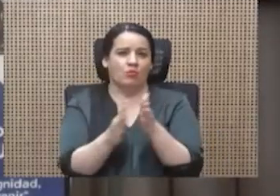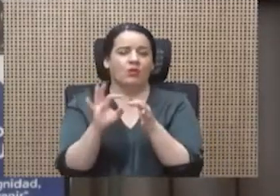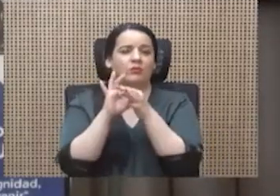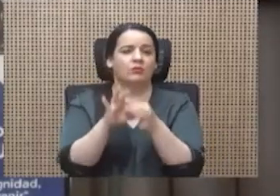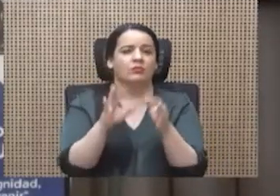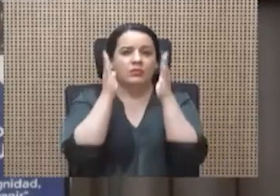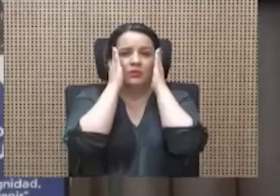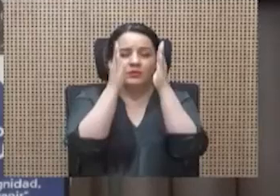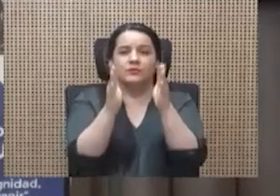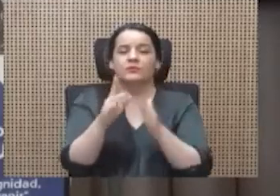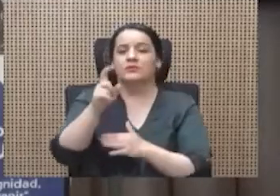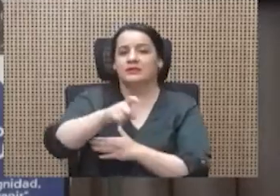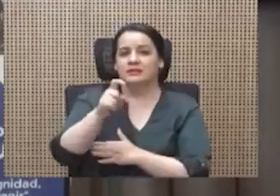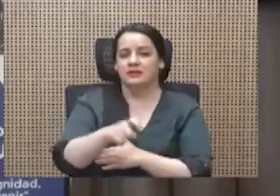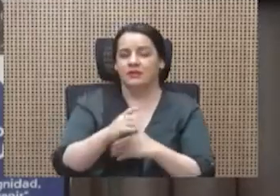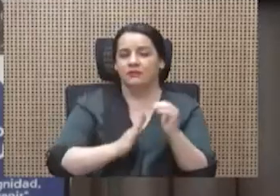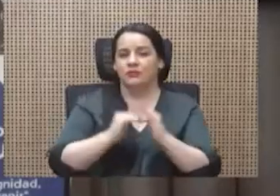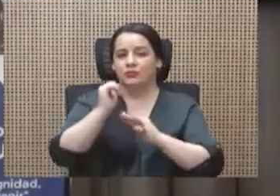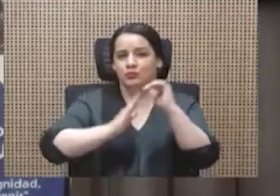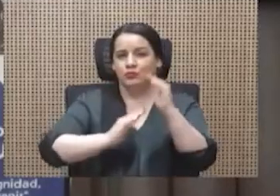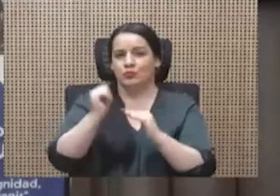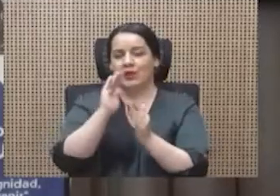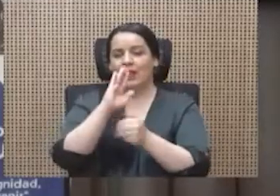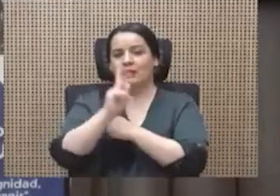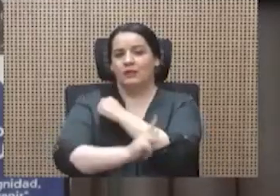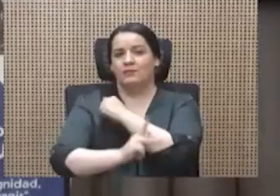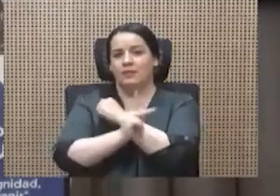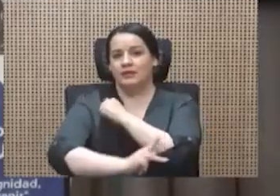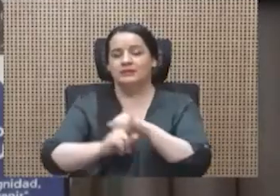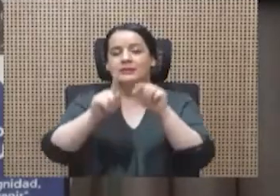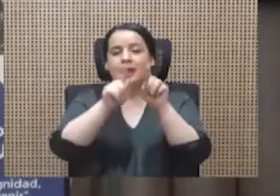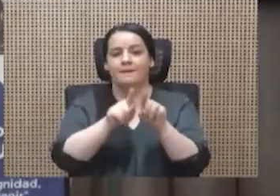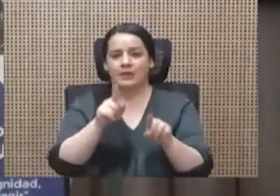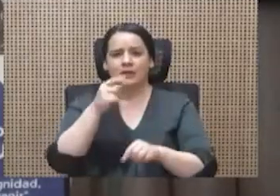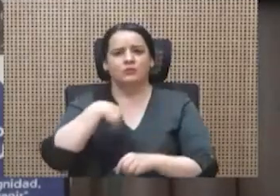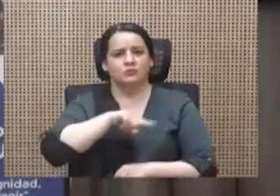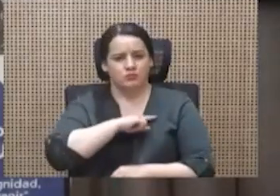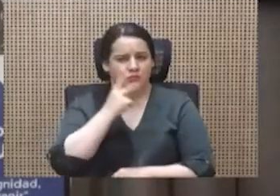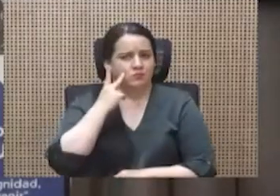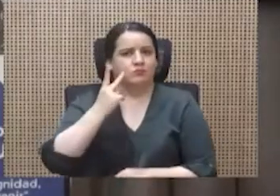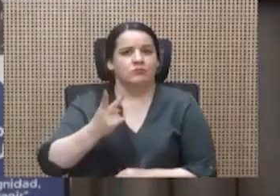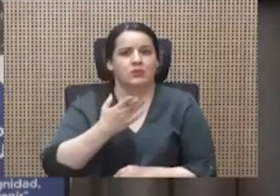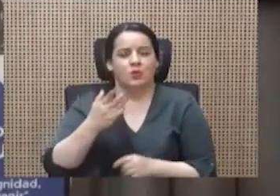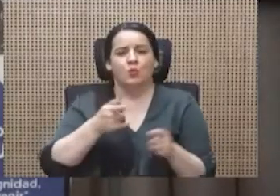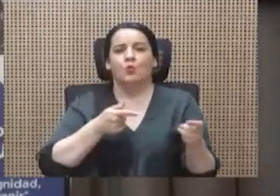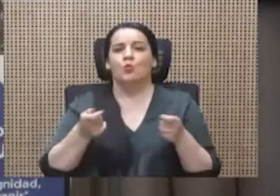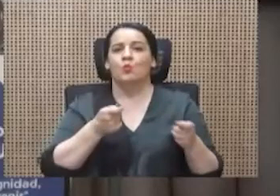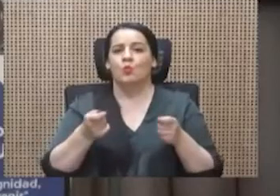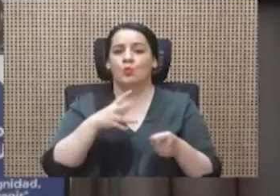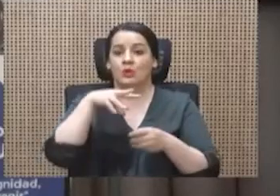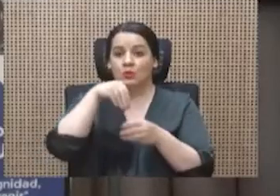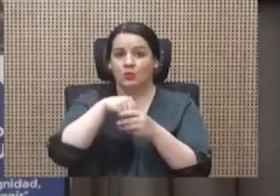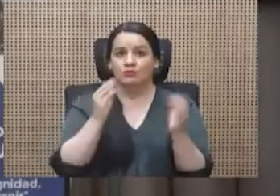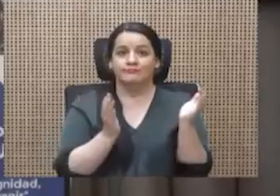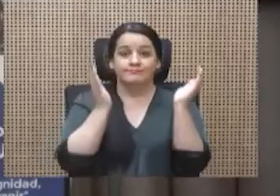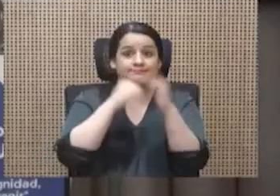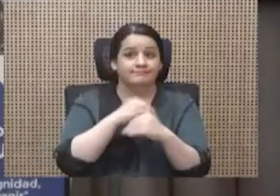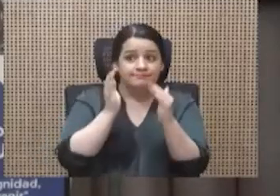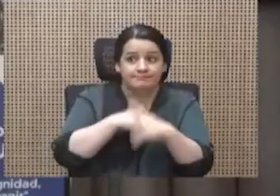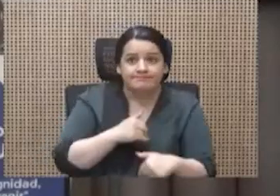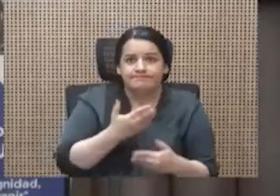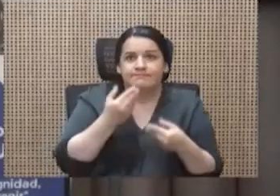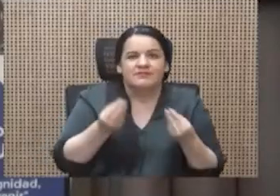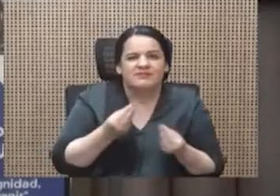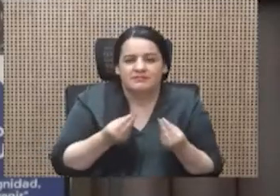de las necesidades de la infraestructura en el país. Además, también hemos visto que el control interno ha sido ausente, lo cual ha dificultado